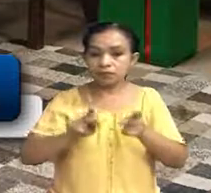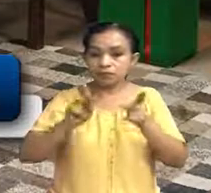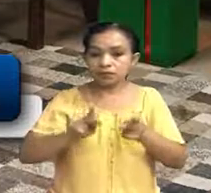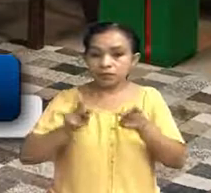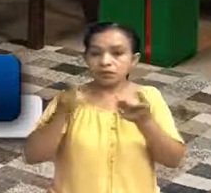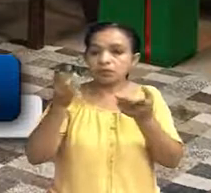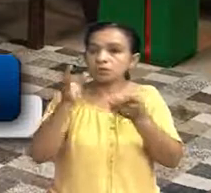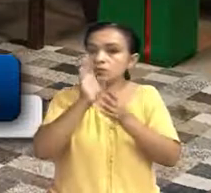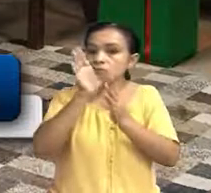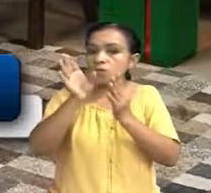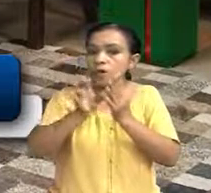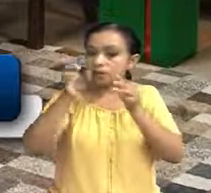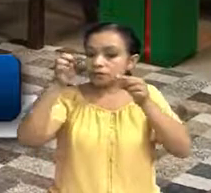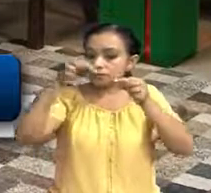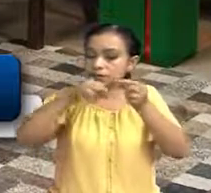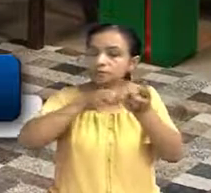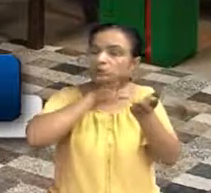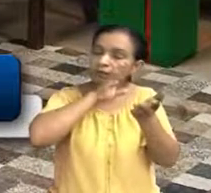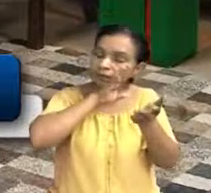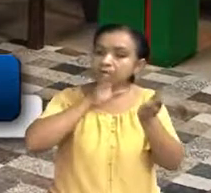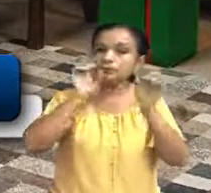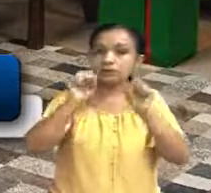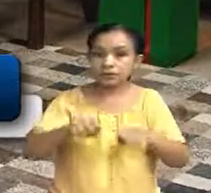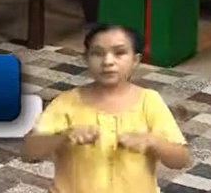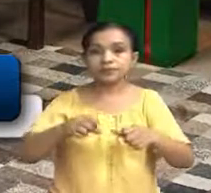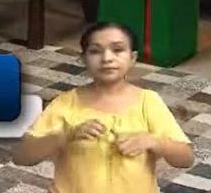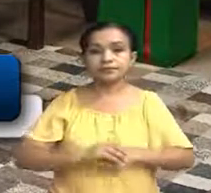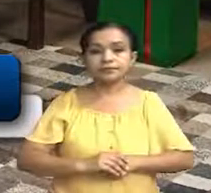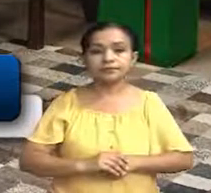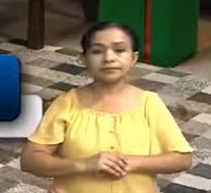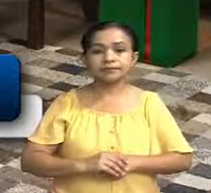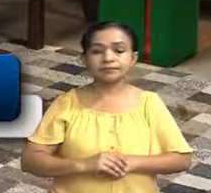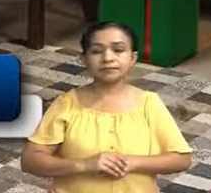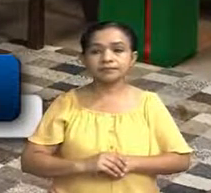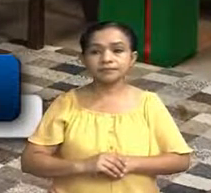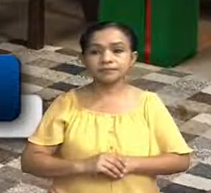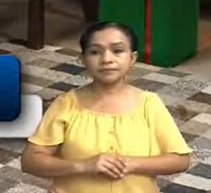al paciente para este procedimiento. Ya, ahora,